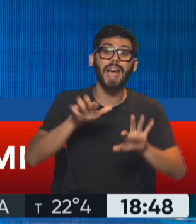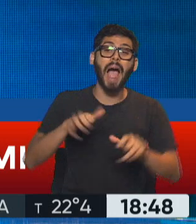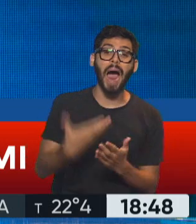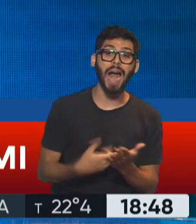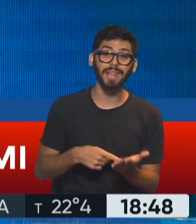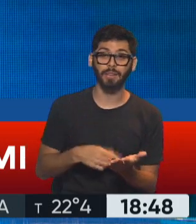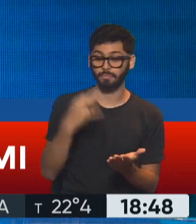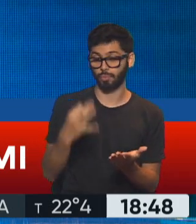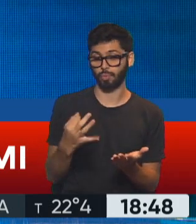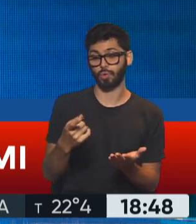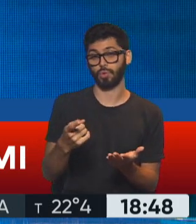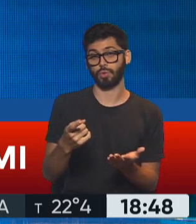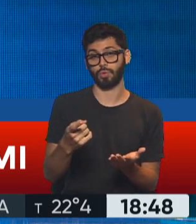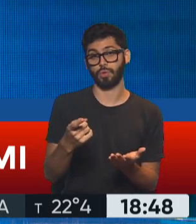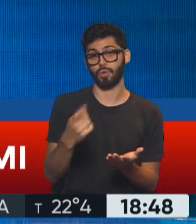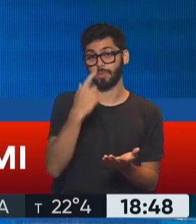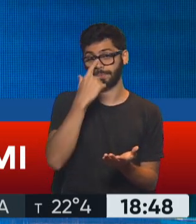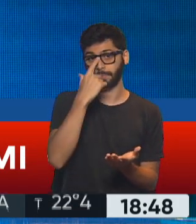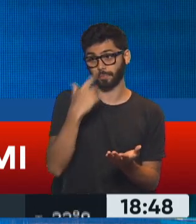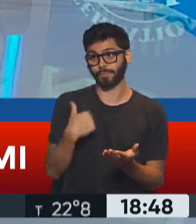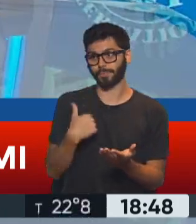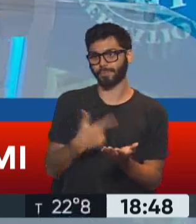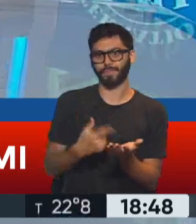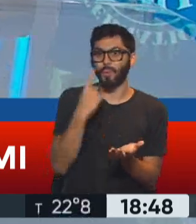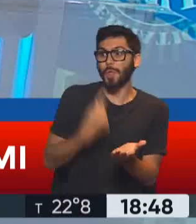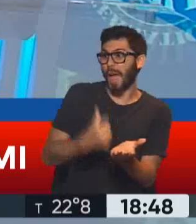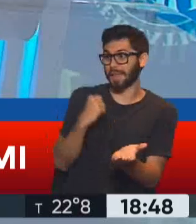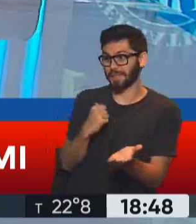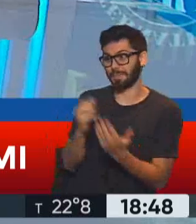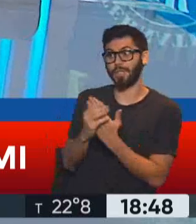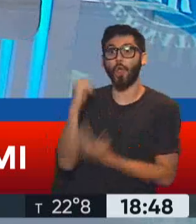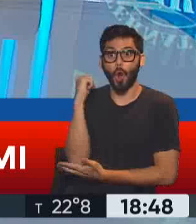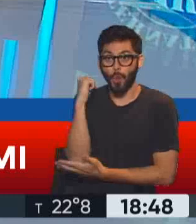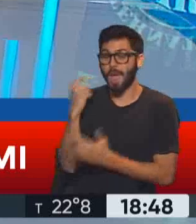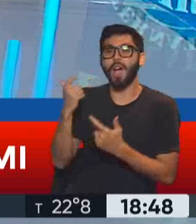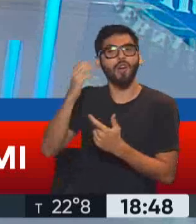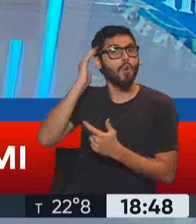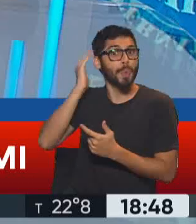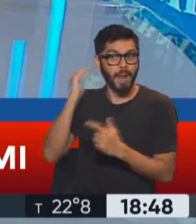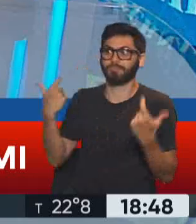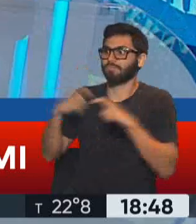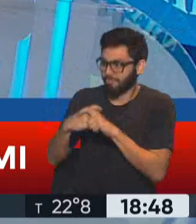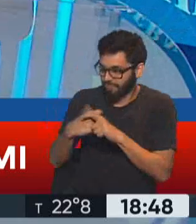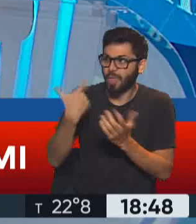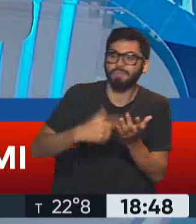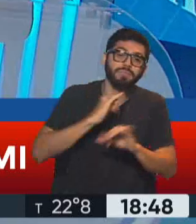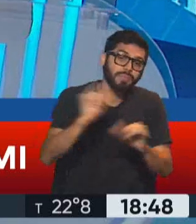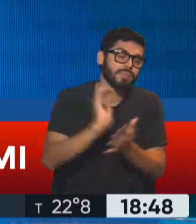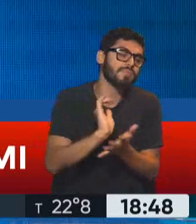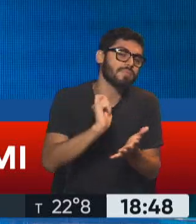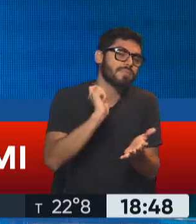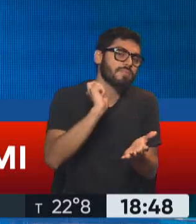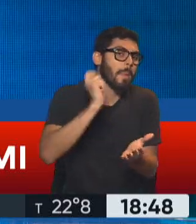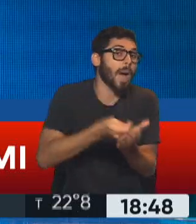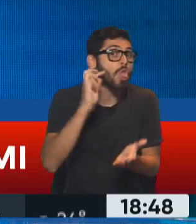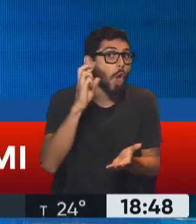publicó un día después de recibir en su departamento al ministro de Economía, Martín Guzmán, se había leído como un aval de la vicepresidenta